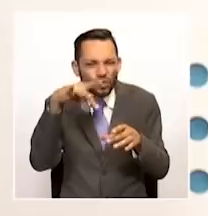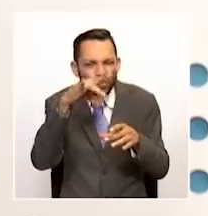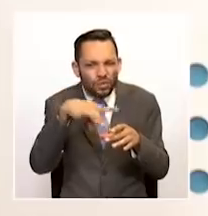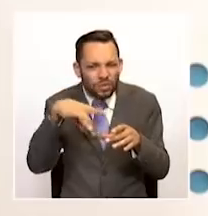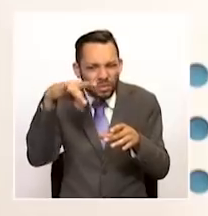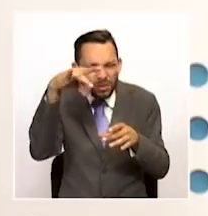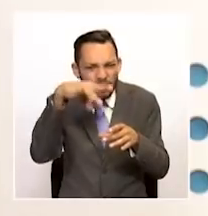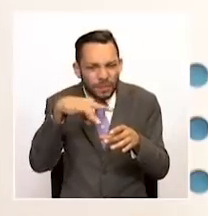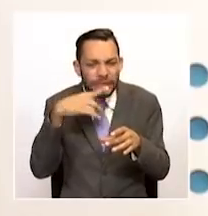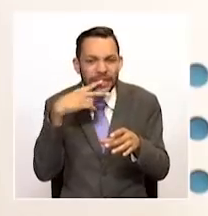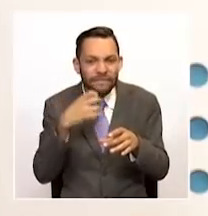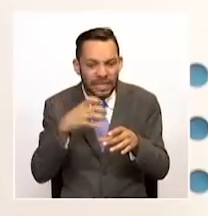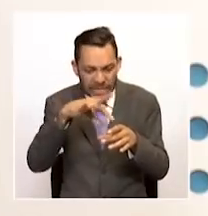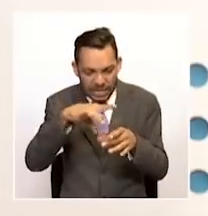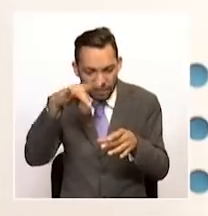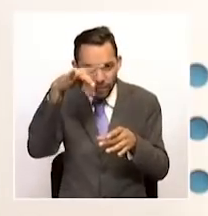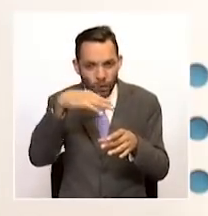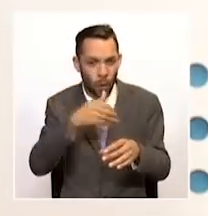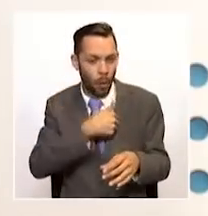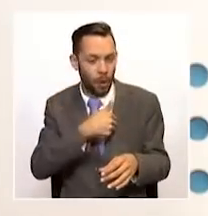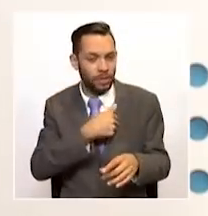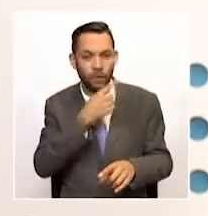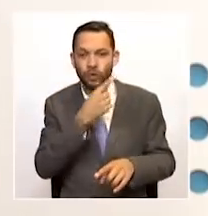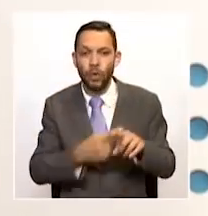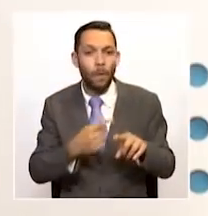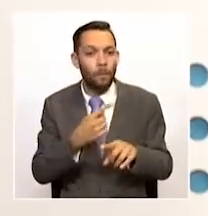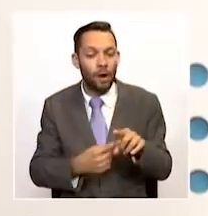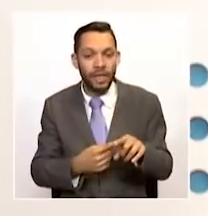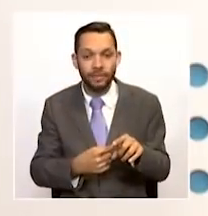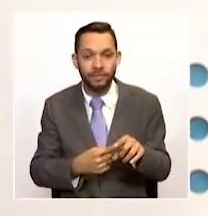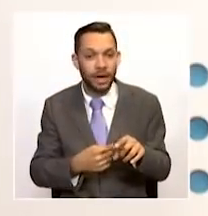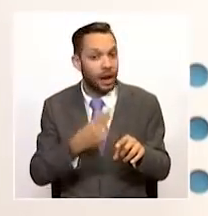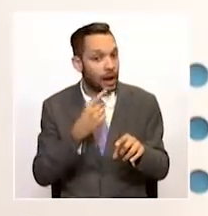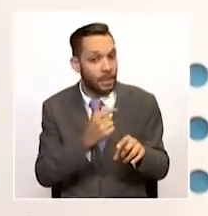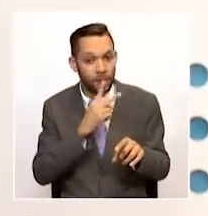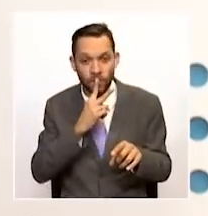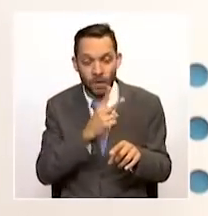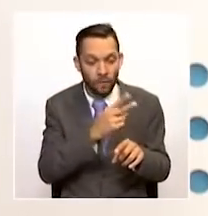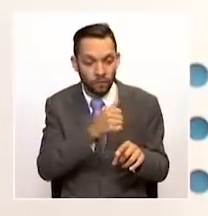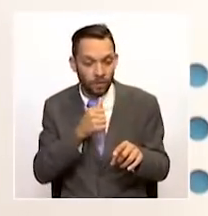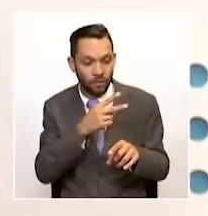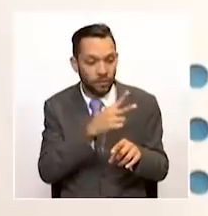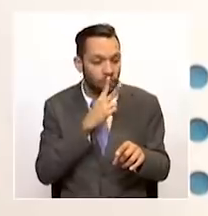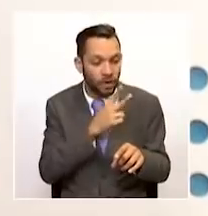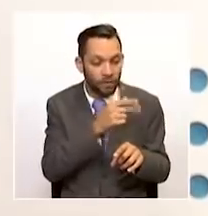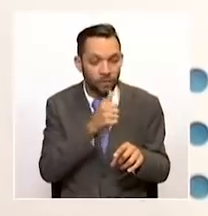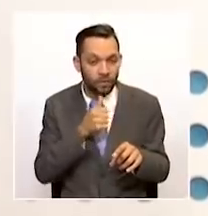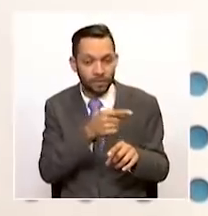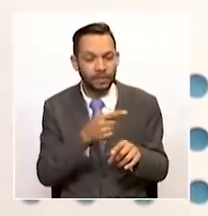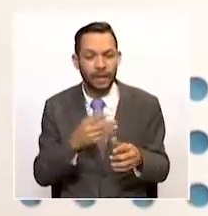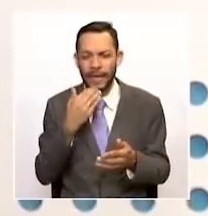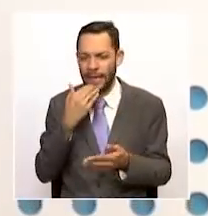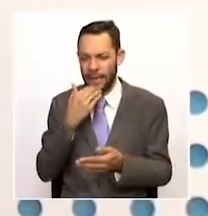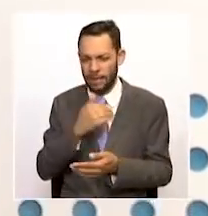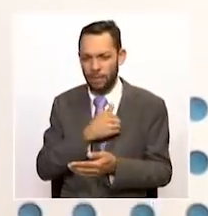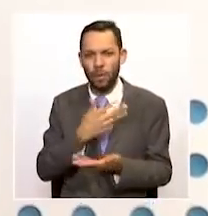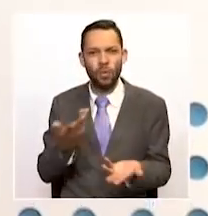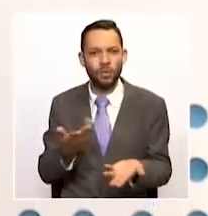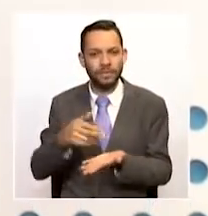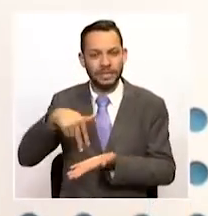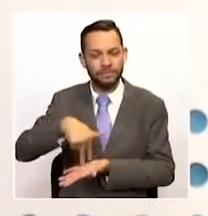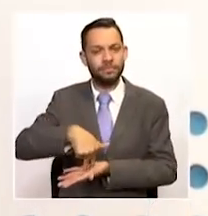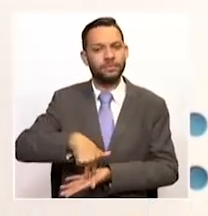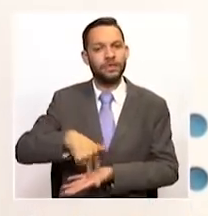cuesta dificultad el corazón bombear lo yo siempre lo hago la comparación al paciente póngase de pie y al ponerse de pie para donde se va su